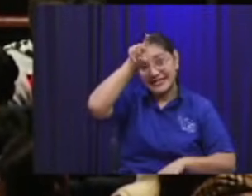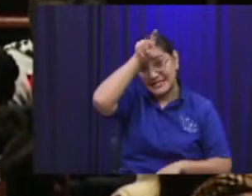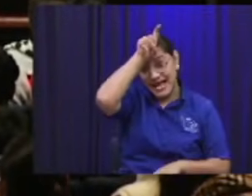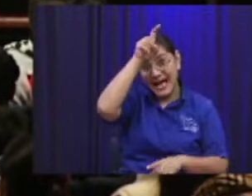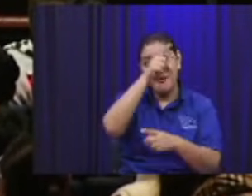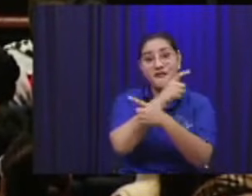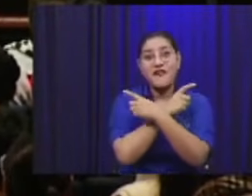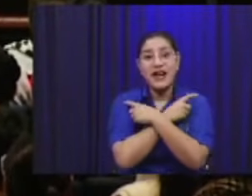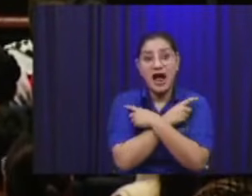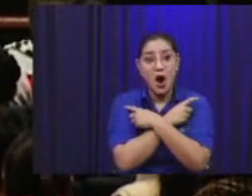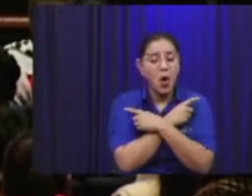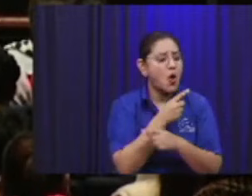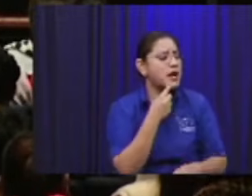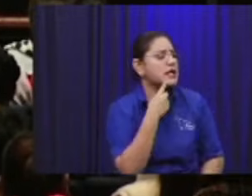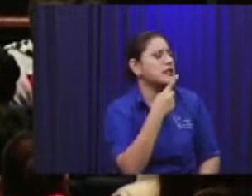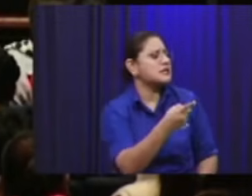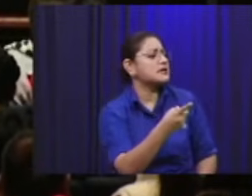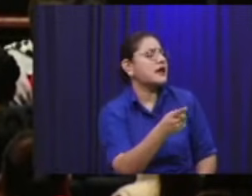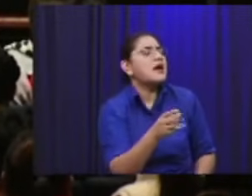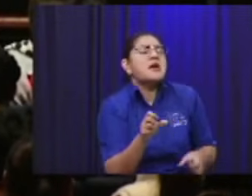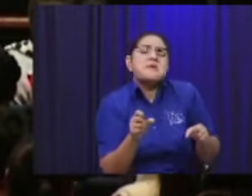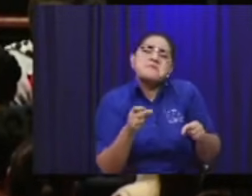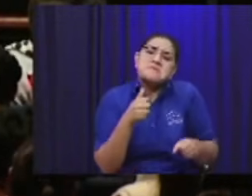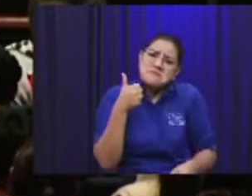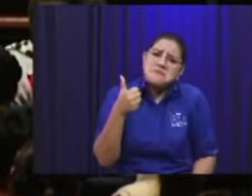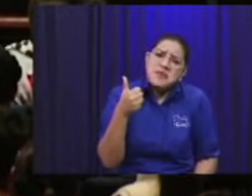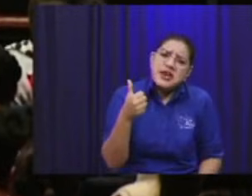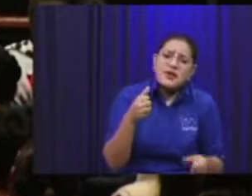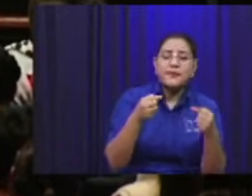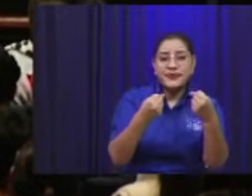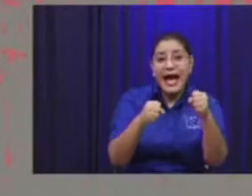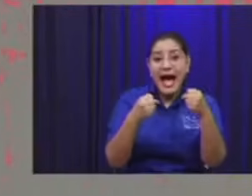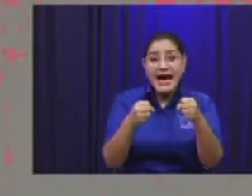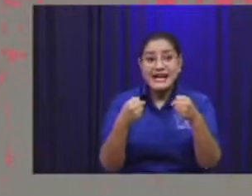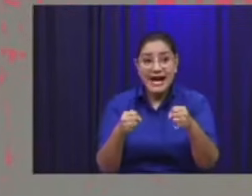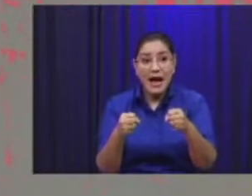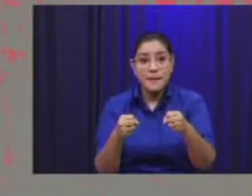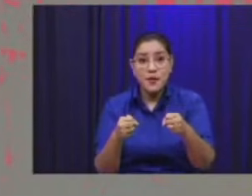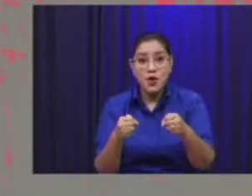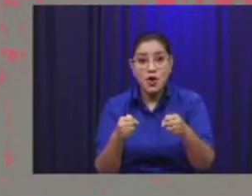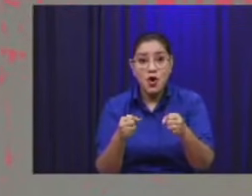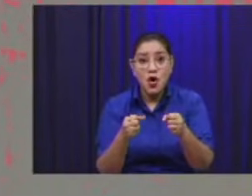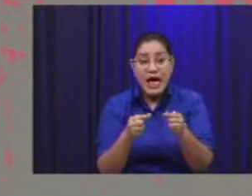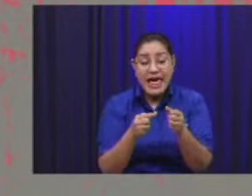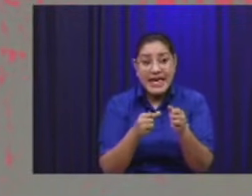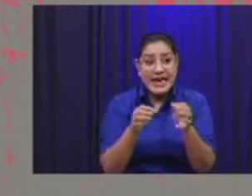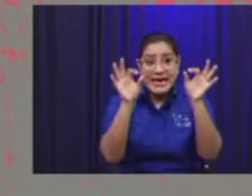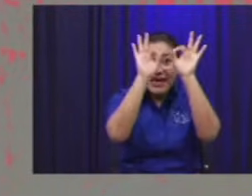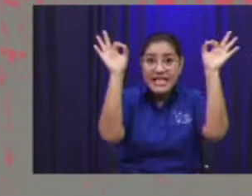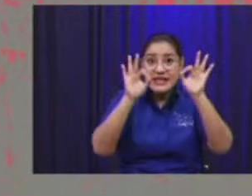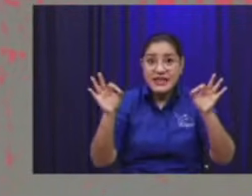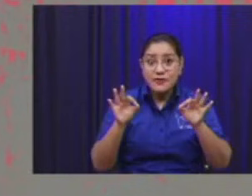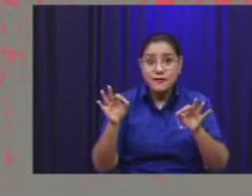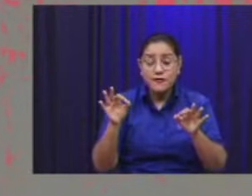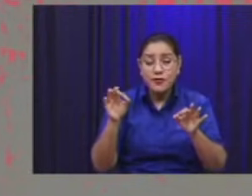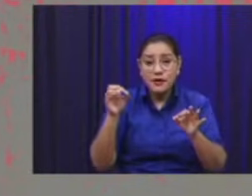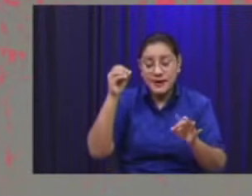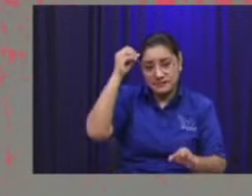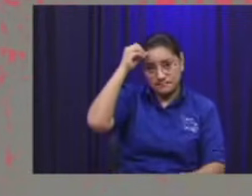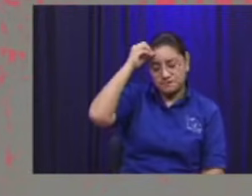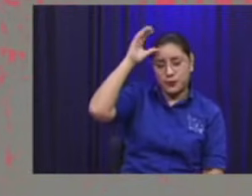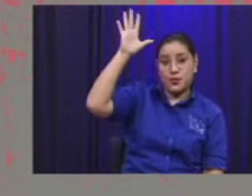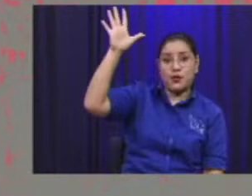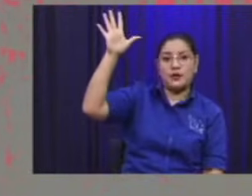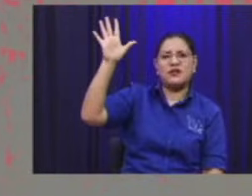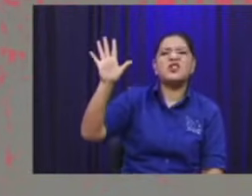mundo y dice procedamos pues astutamente con él con que él con el